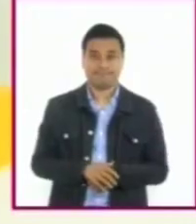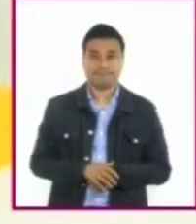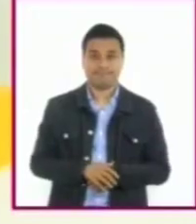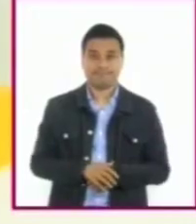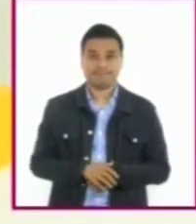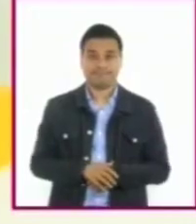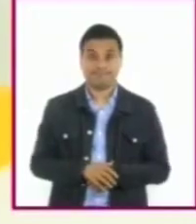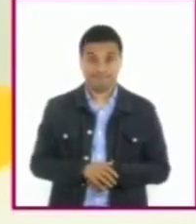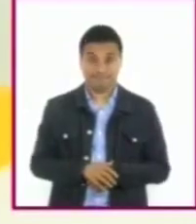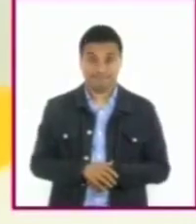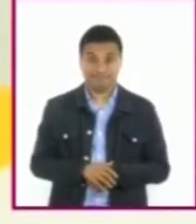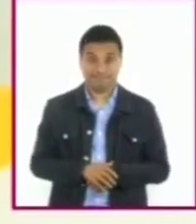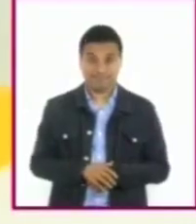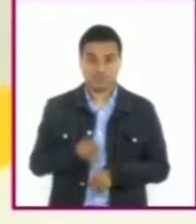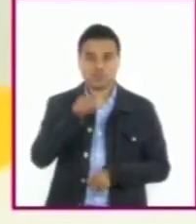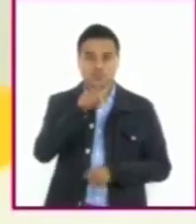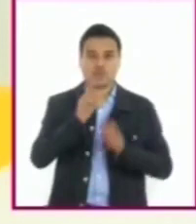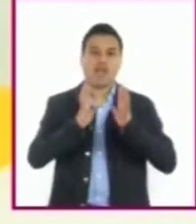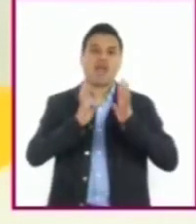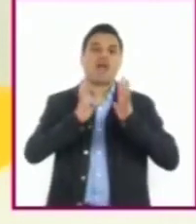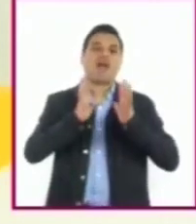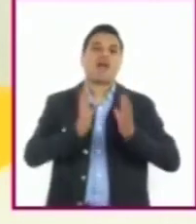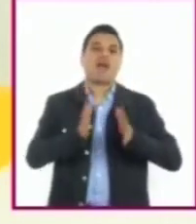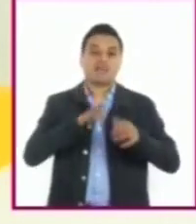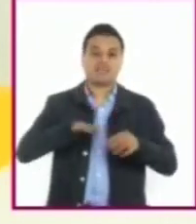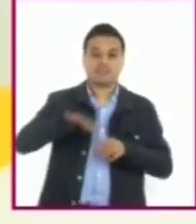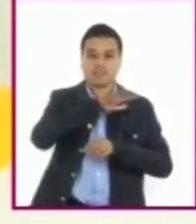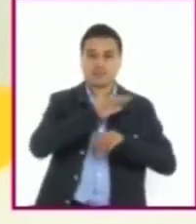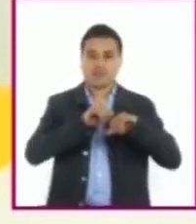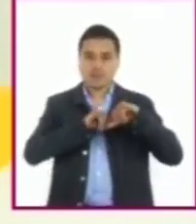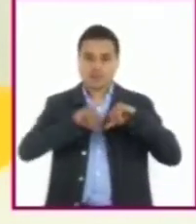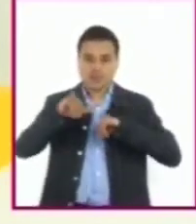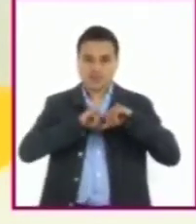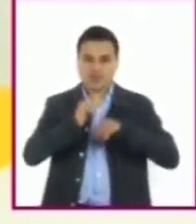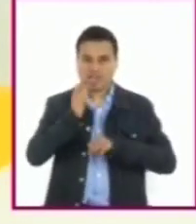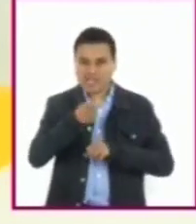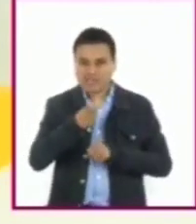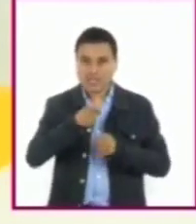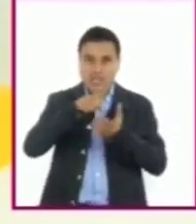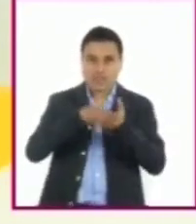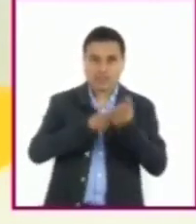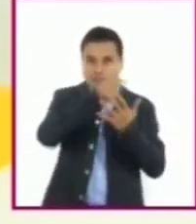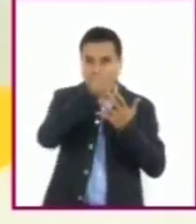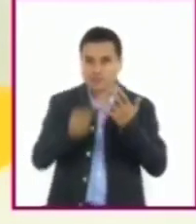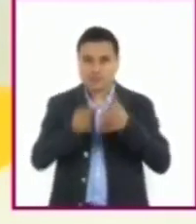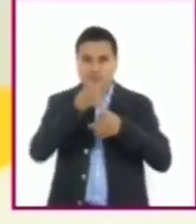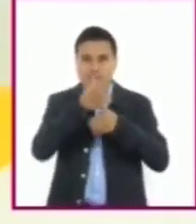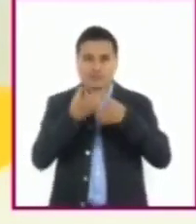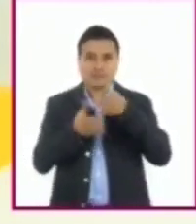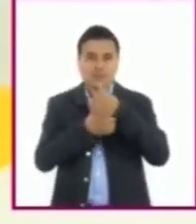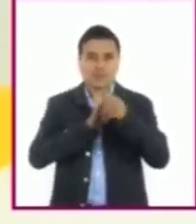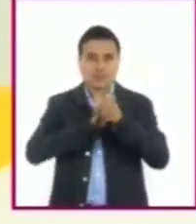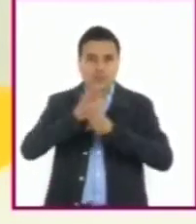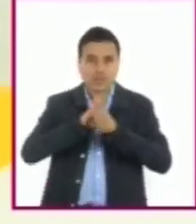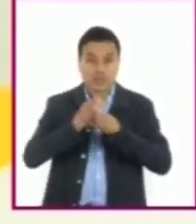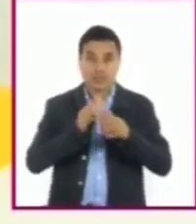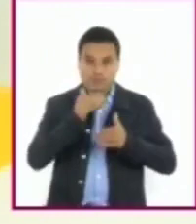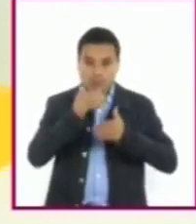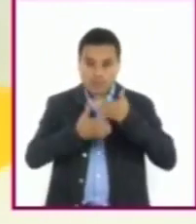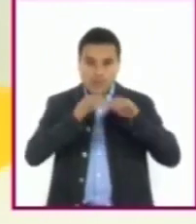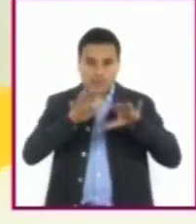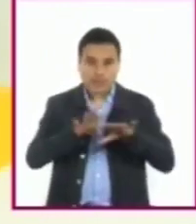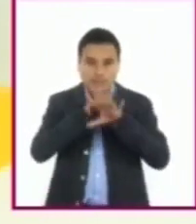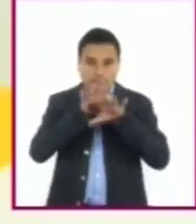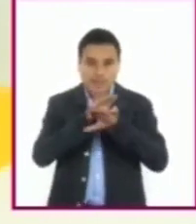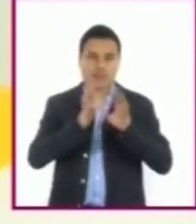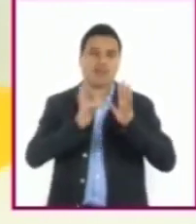Ahora que sabes qué es el espacio geográfico y que se conforma por componentes y que cambia a través del tiempo, te